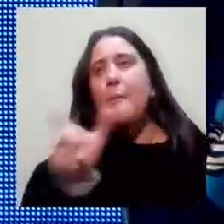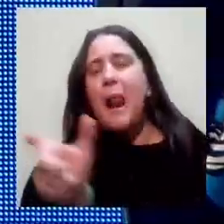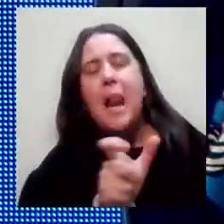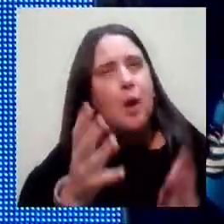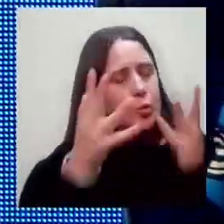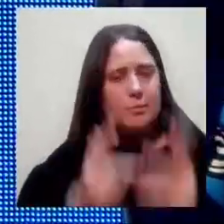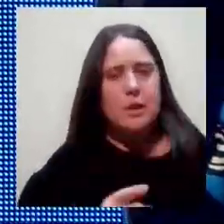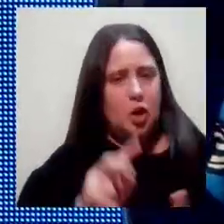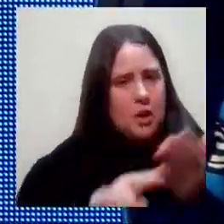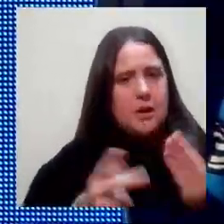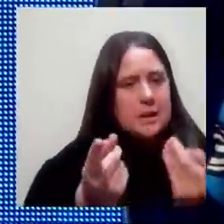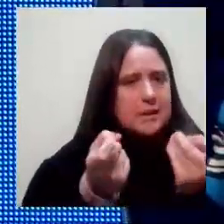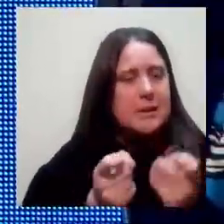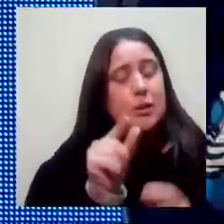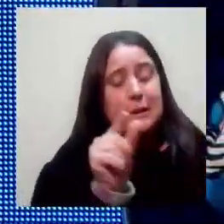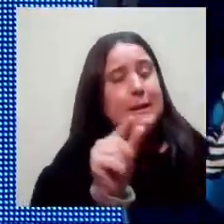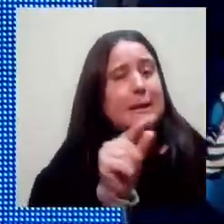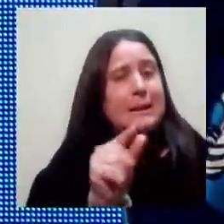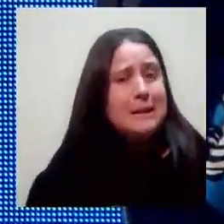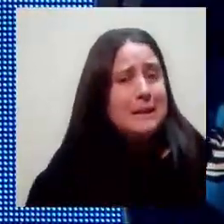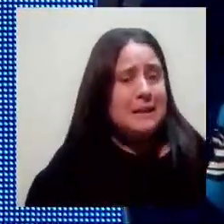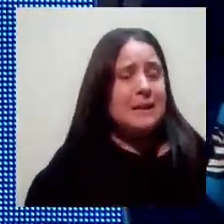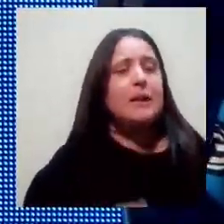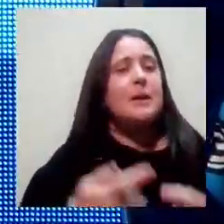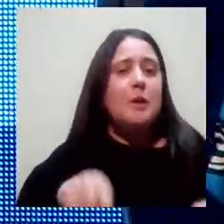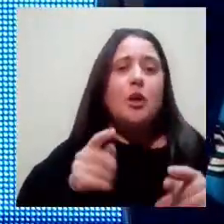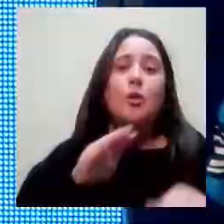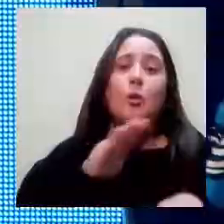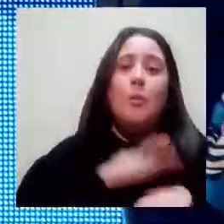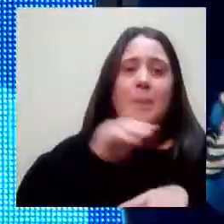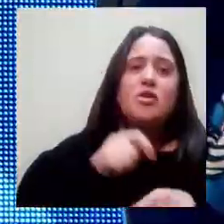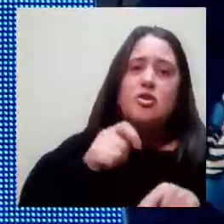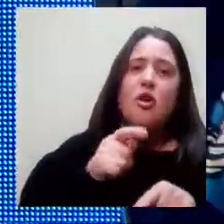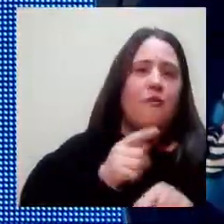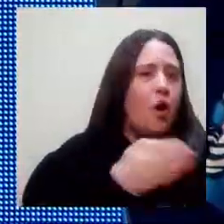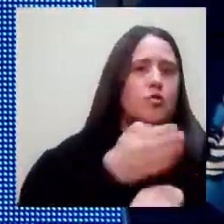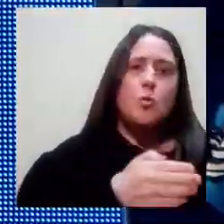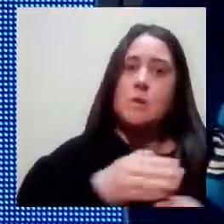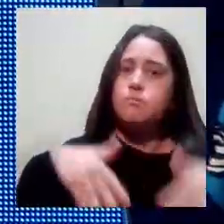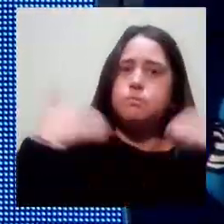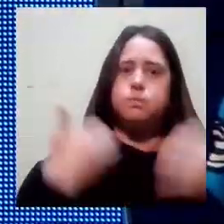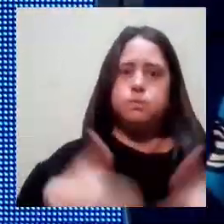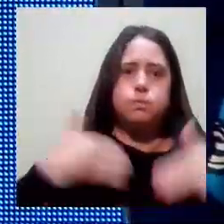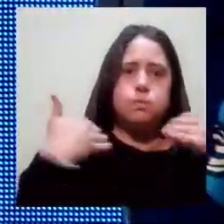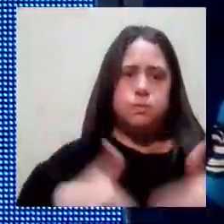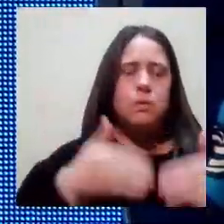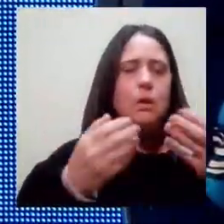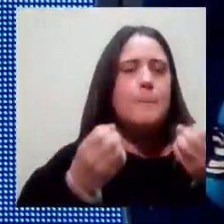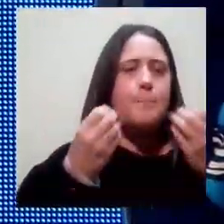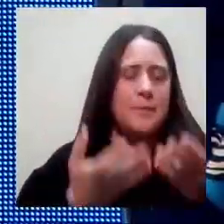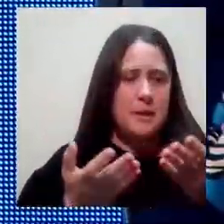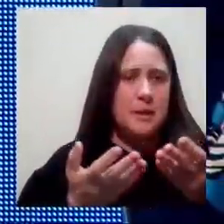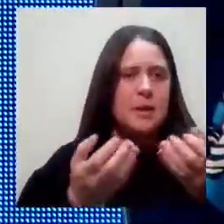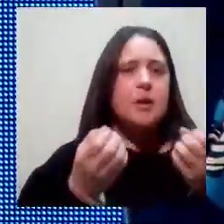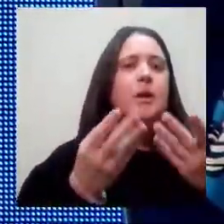ese es como un agujerito chiquito que nos está generando consecuencias muy grandes. Porque todos